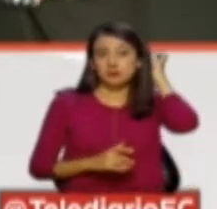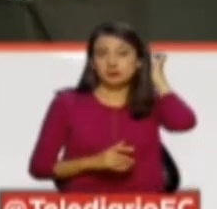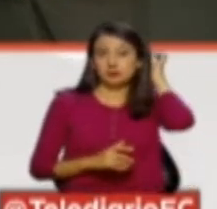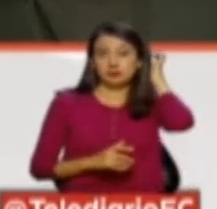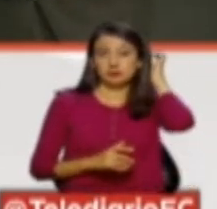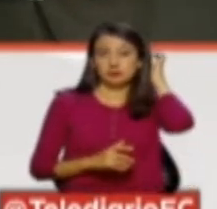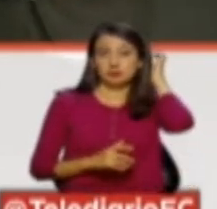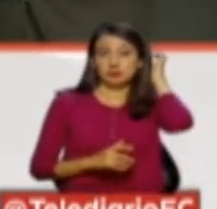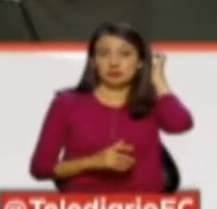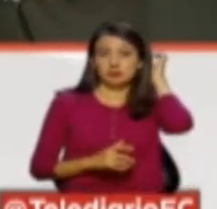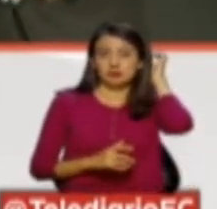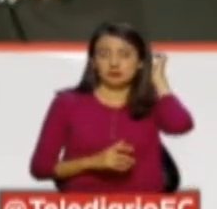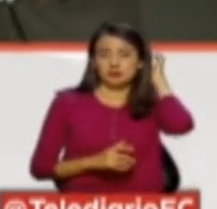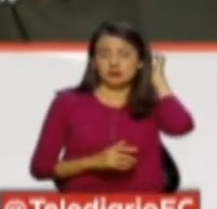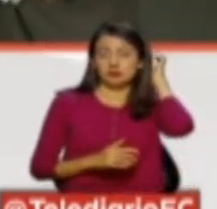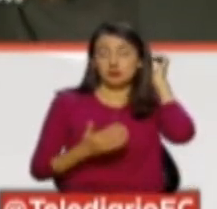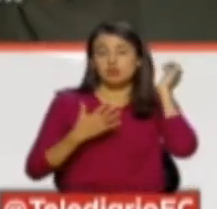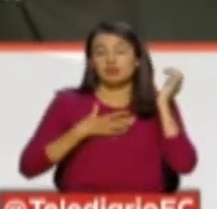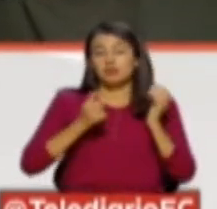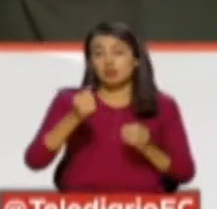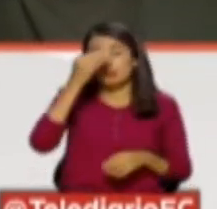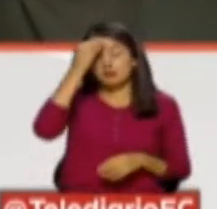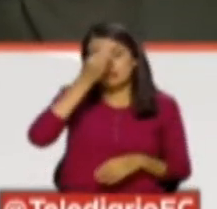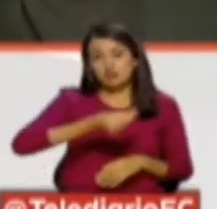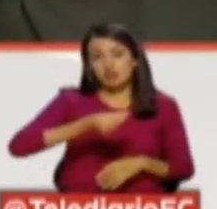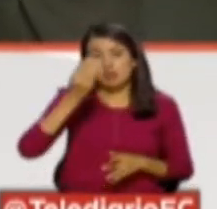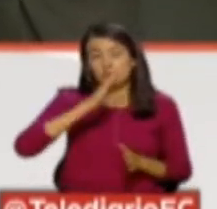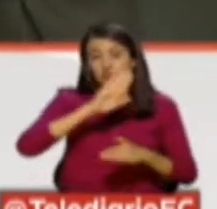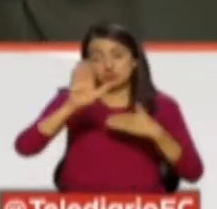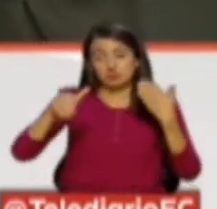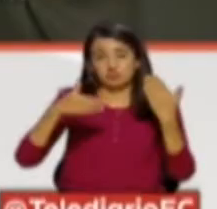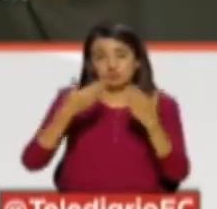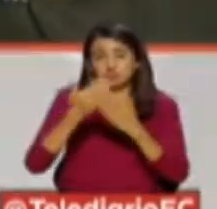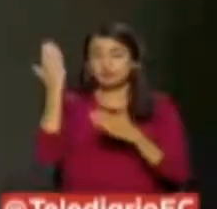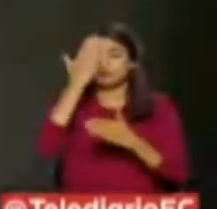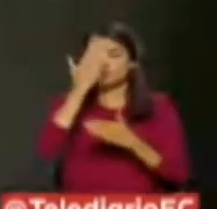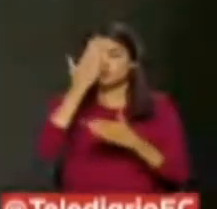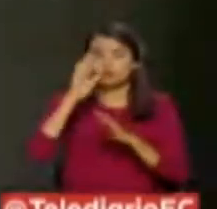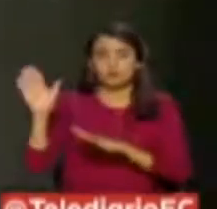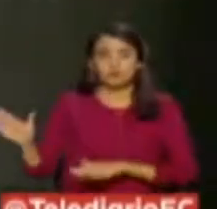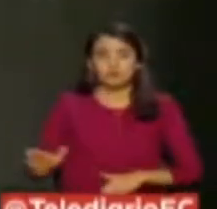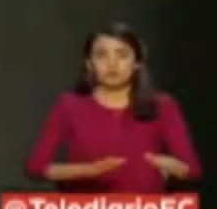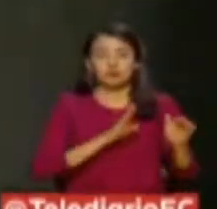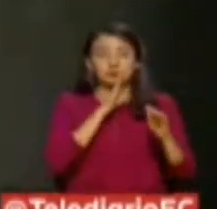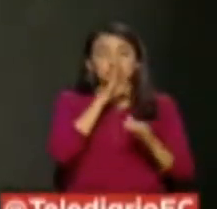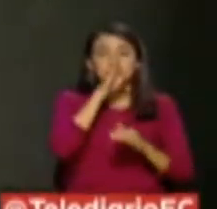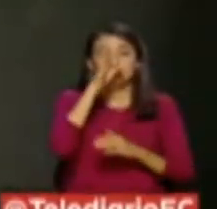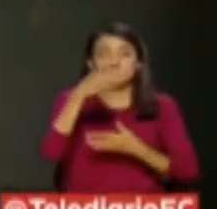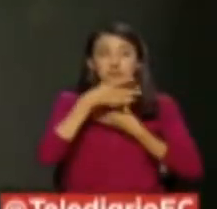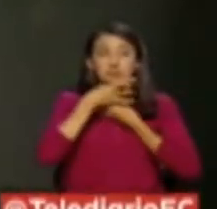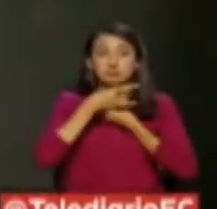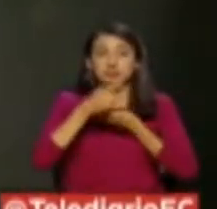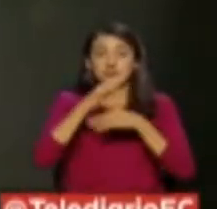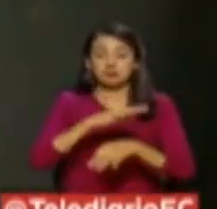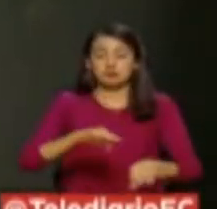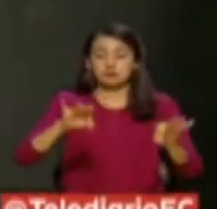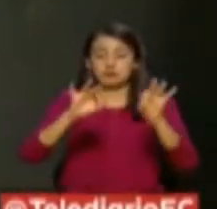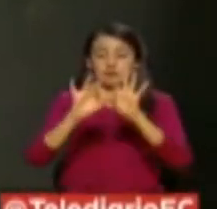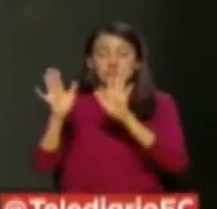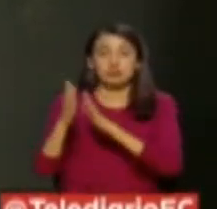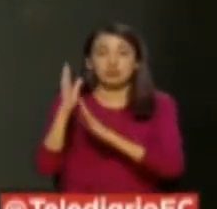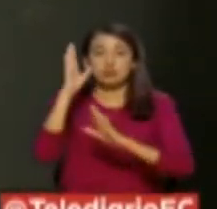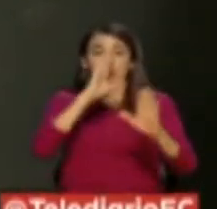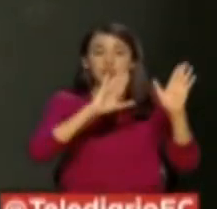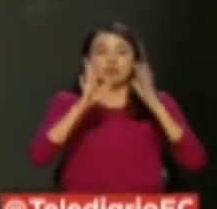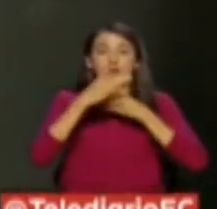qué tal diana sofía buenos días amigos que nos ven a través de la señal de telediario siempre un gusto poder desde este espacio periodístico